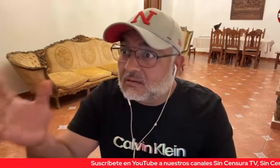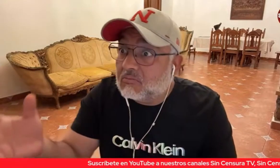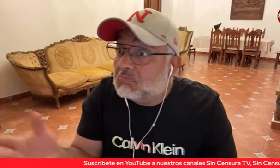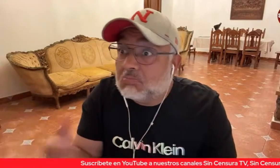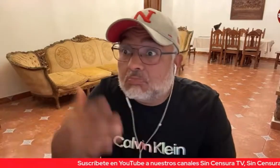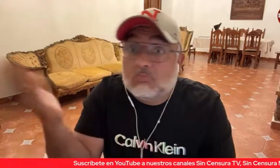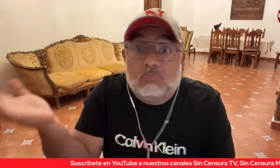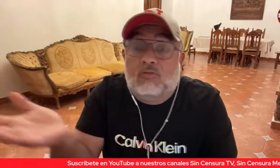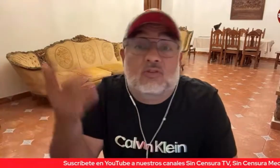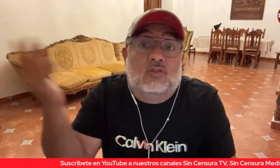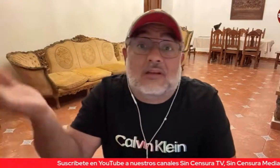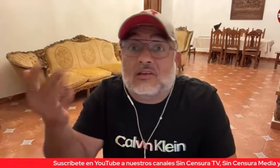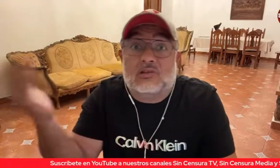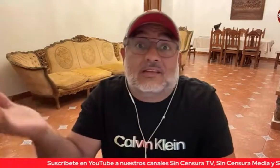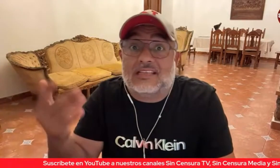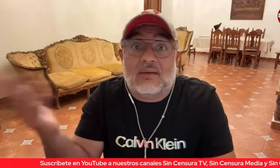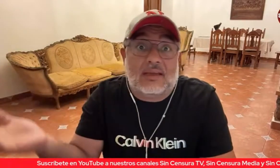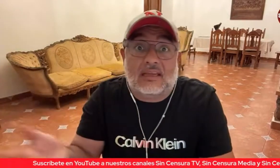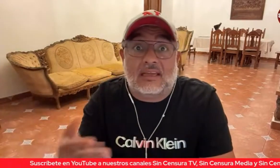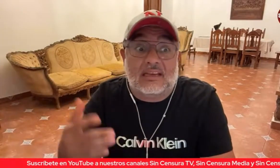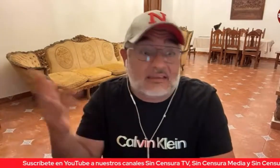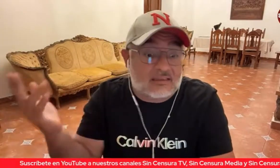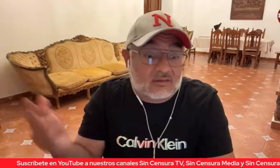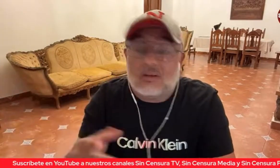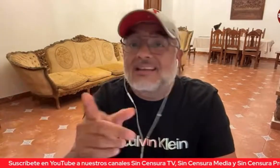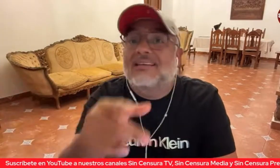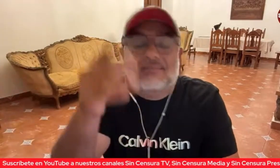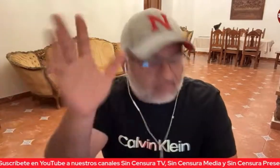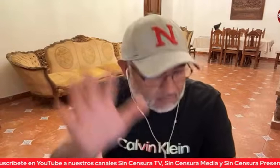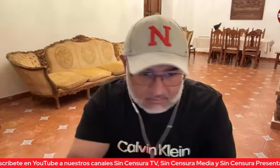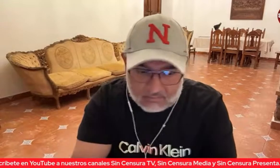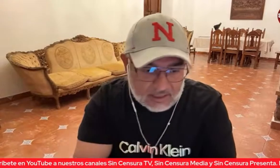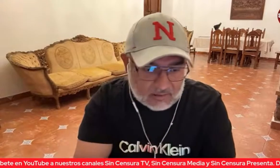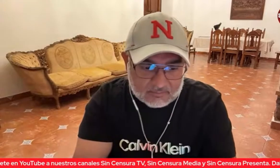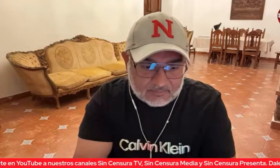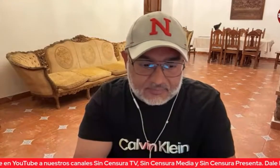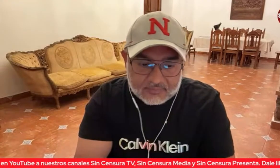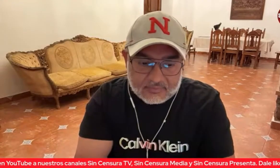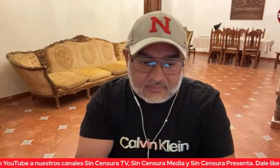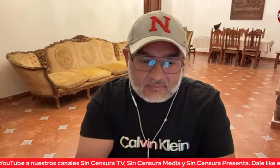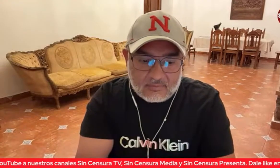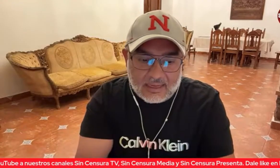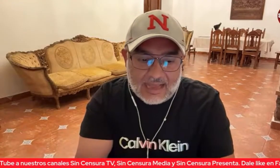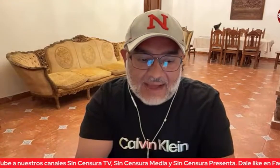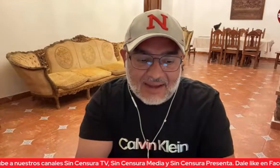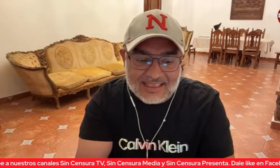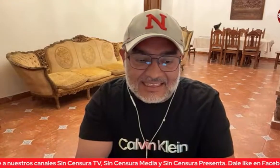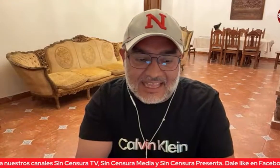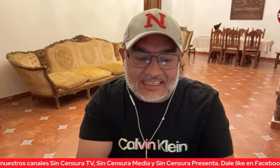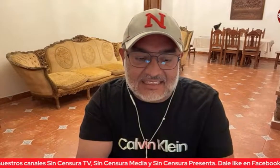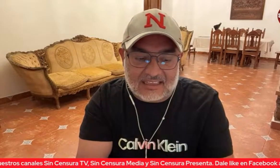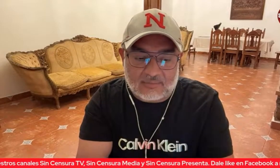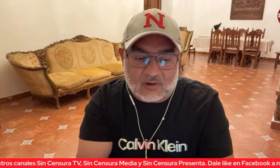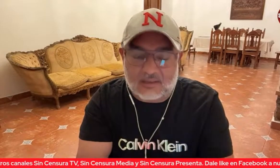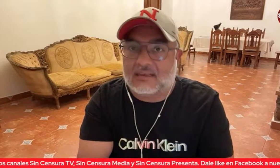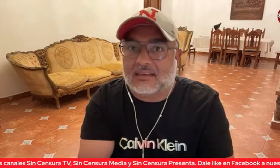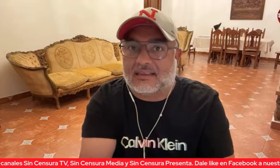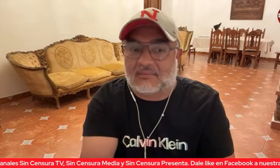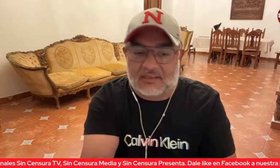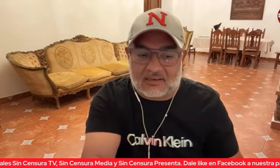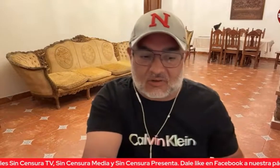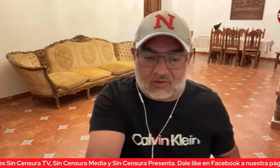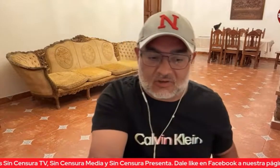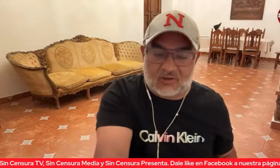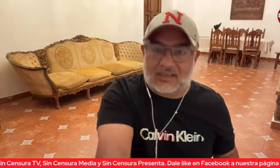anonimato funcionarios que sabe quién son. Bueno, habla de esta lista Tim Golden,